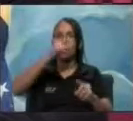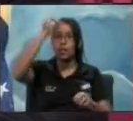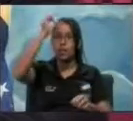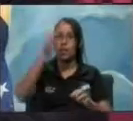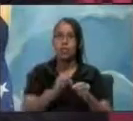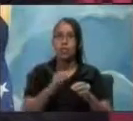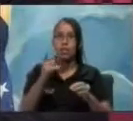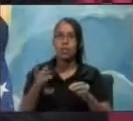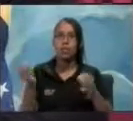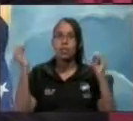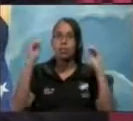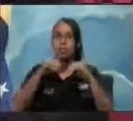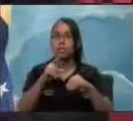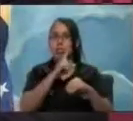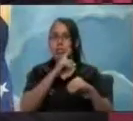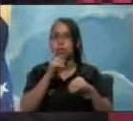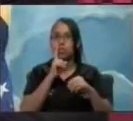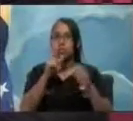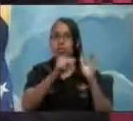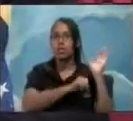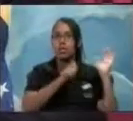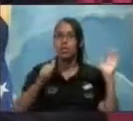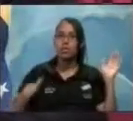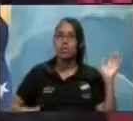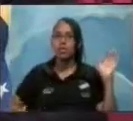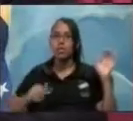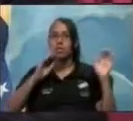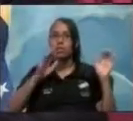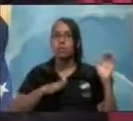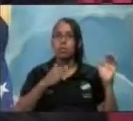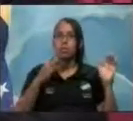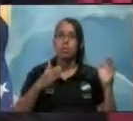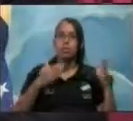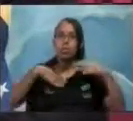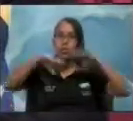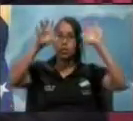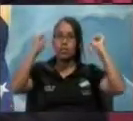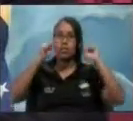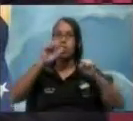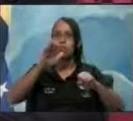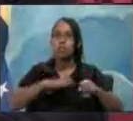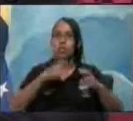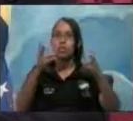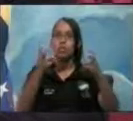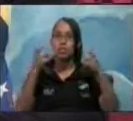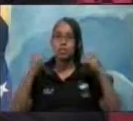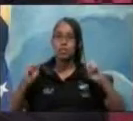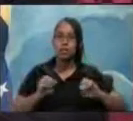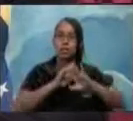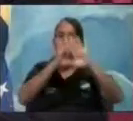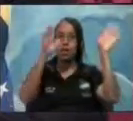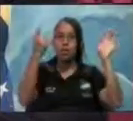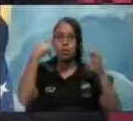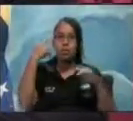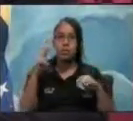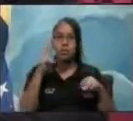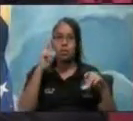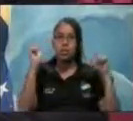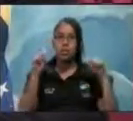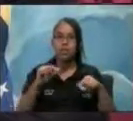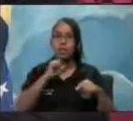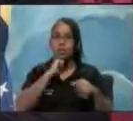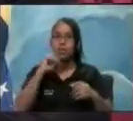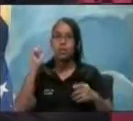que él puso en el nombre del Señor, pudo entender y pudo recibir el milagro. Por eso vemos que es